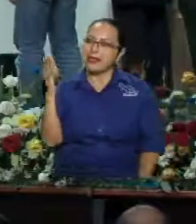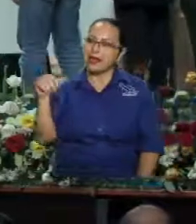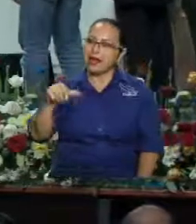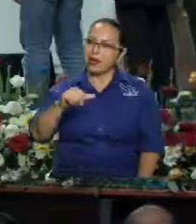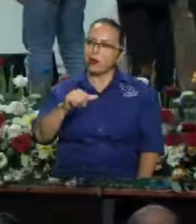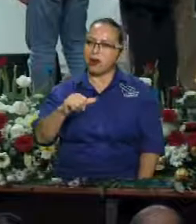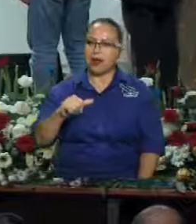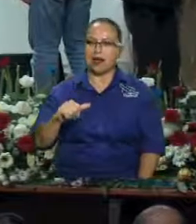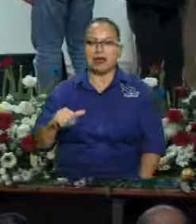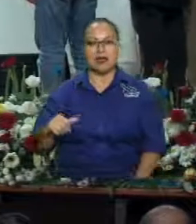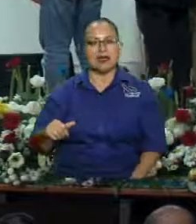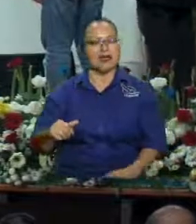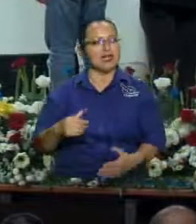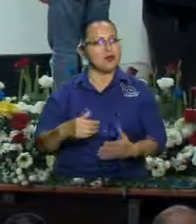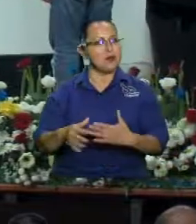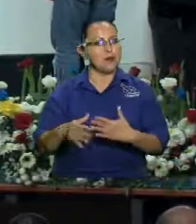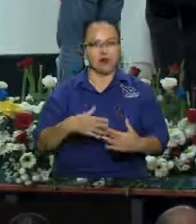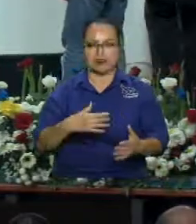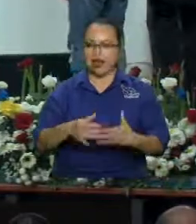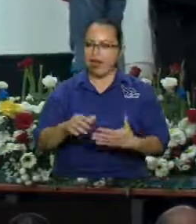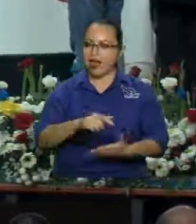Puede pedir un vaso de agua en cualquier lugar.